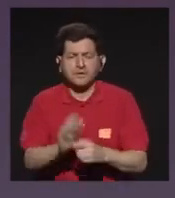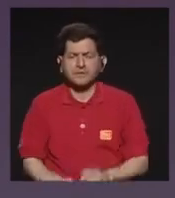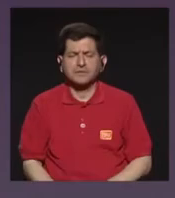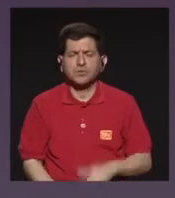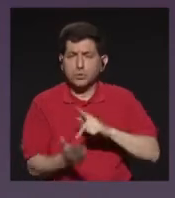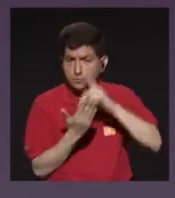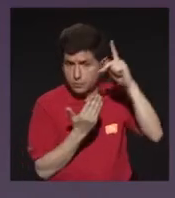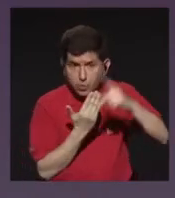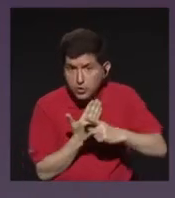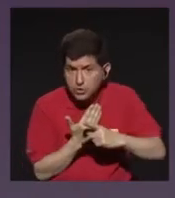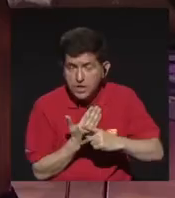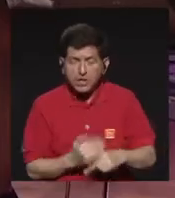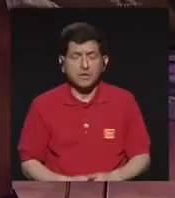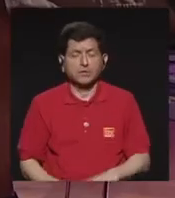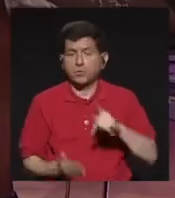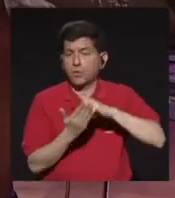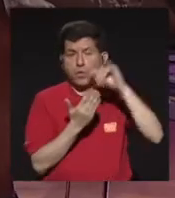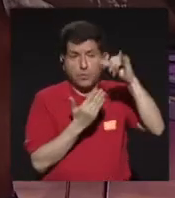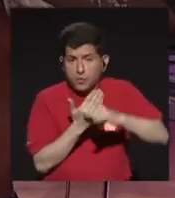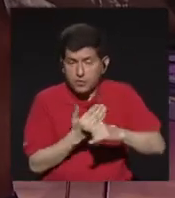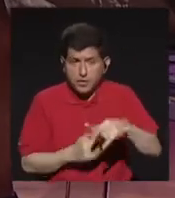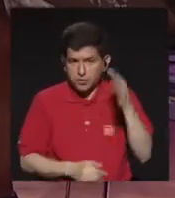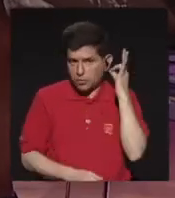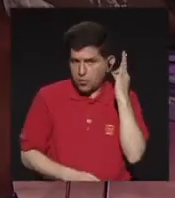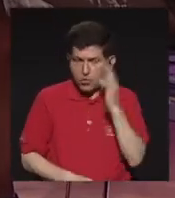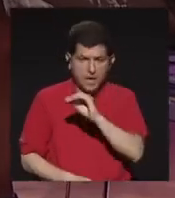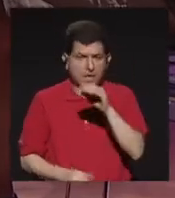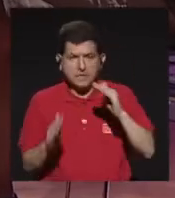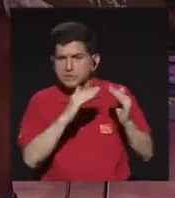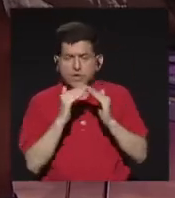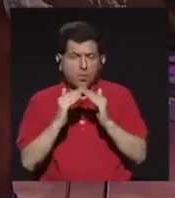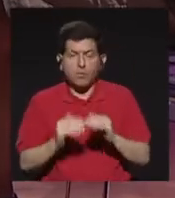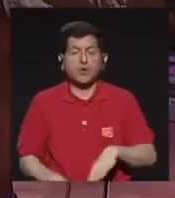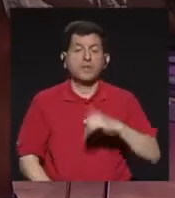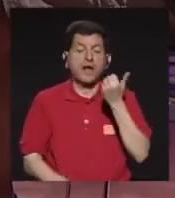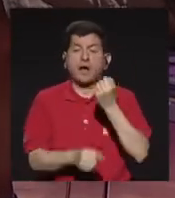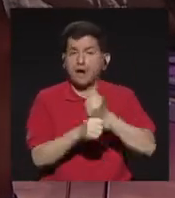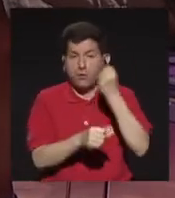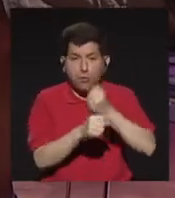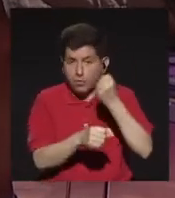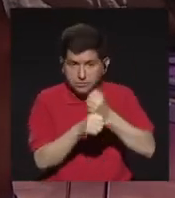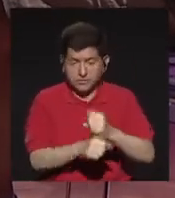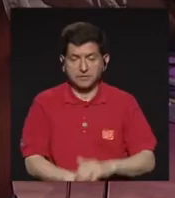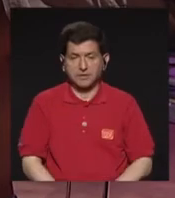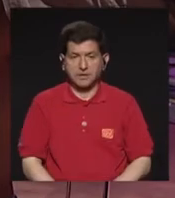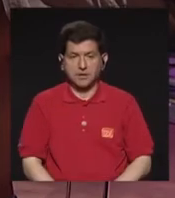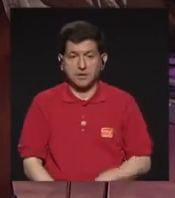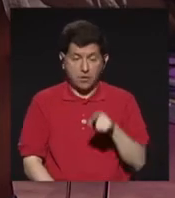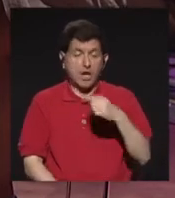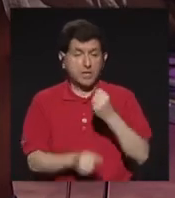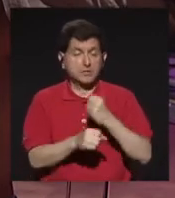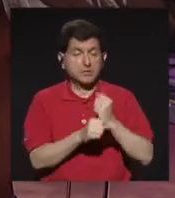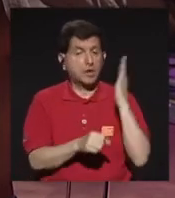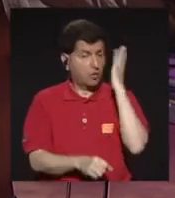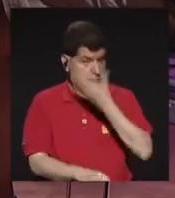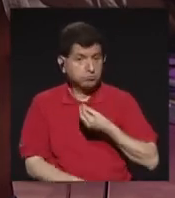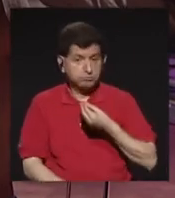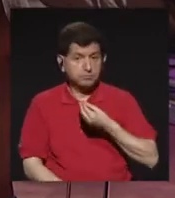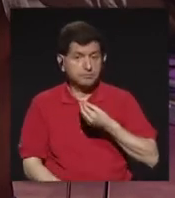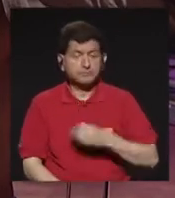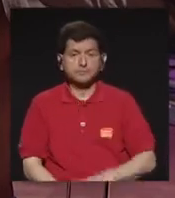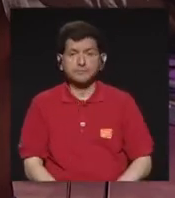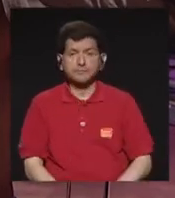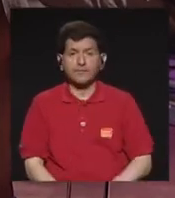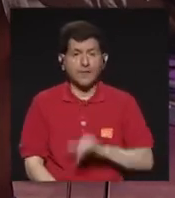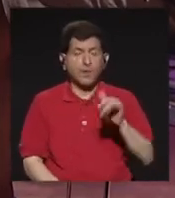qué proyectos tengo para las mujeres, ¿verdad? Que ese es otro trabajo que nos toca, ¿verdad? Es un trabajo muy bonito y aquí